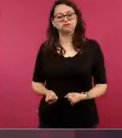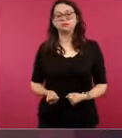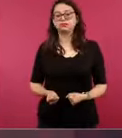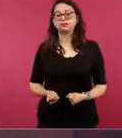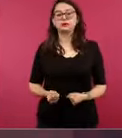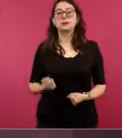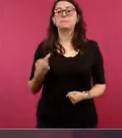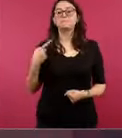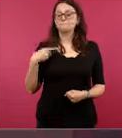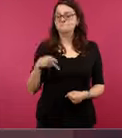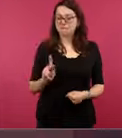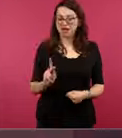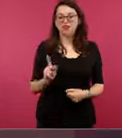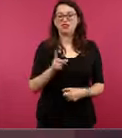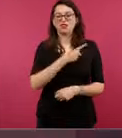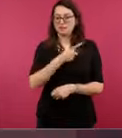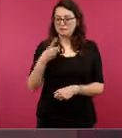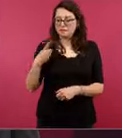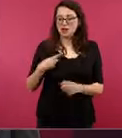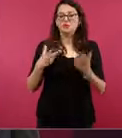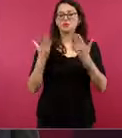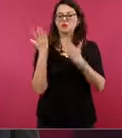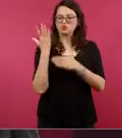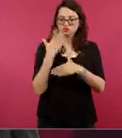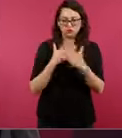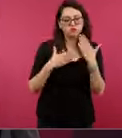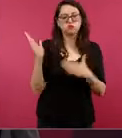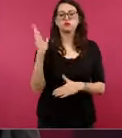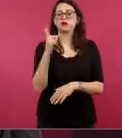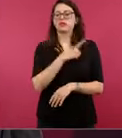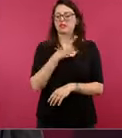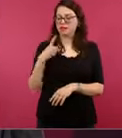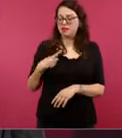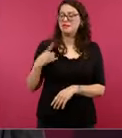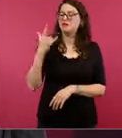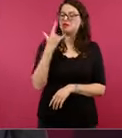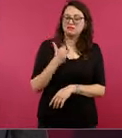vamos a salir. Vamos a salir adelante.